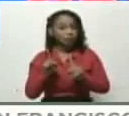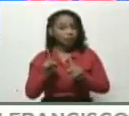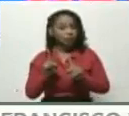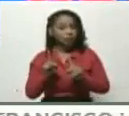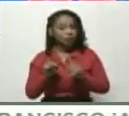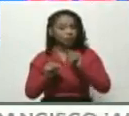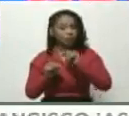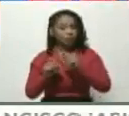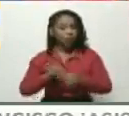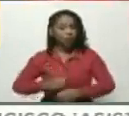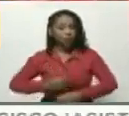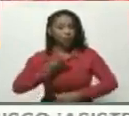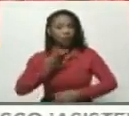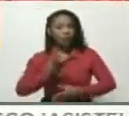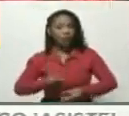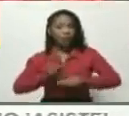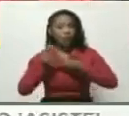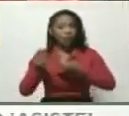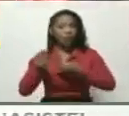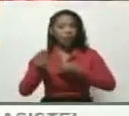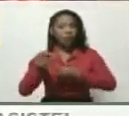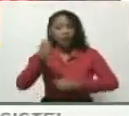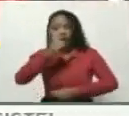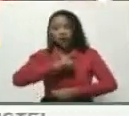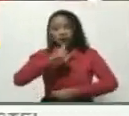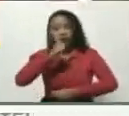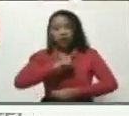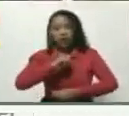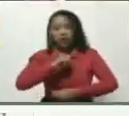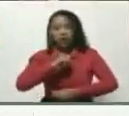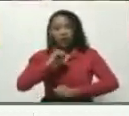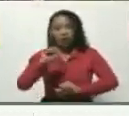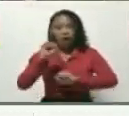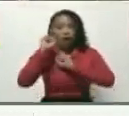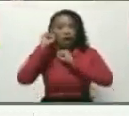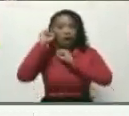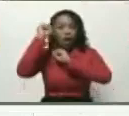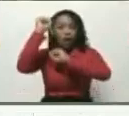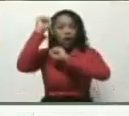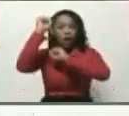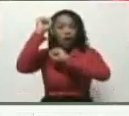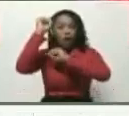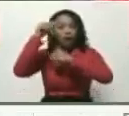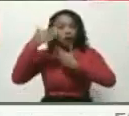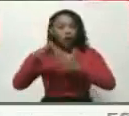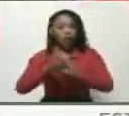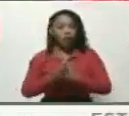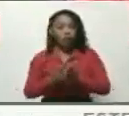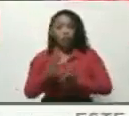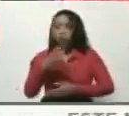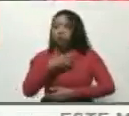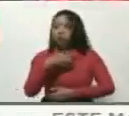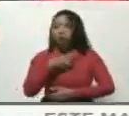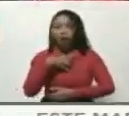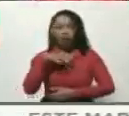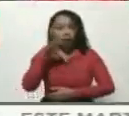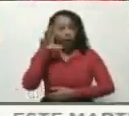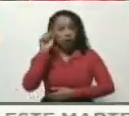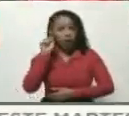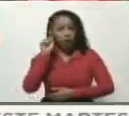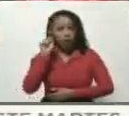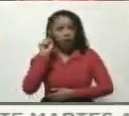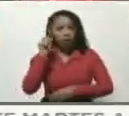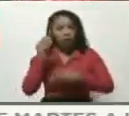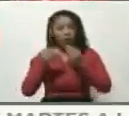ese renacimiento se da desde la resistencia heroica que el mundo no ha podido entender.